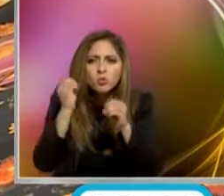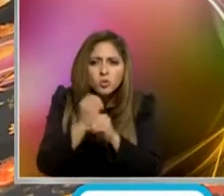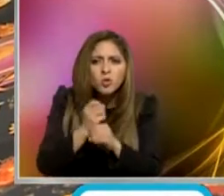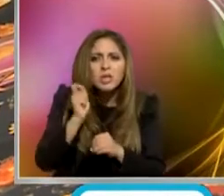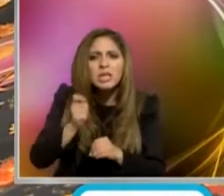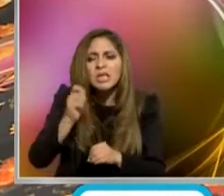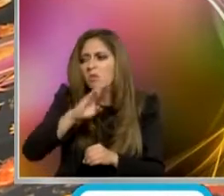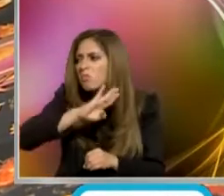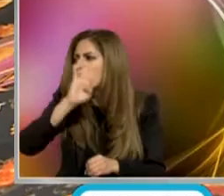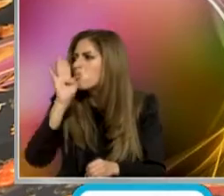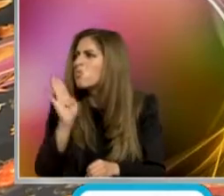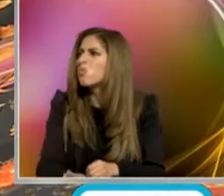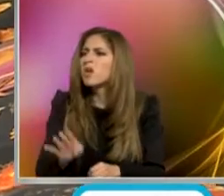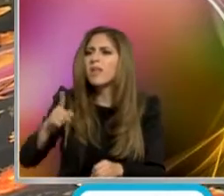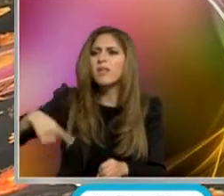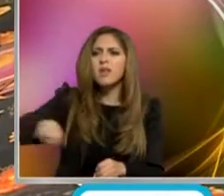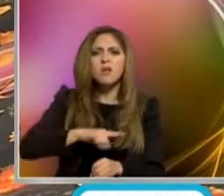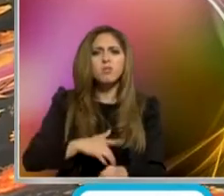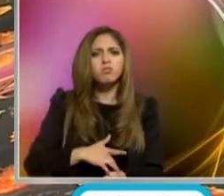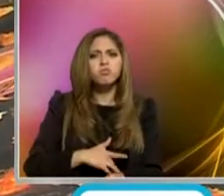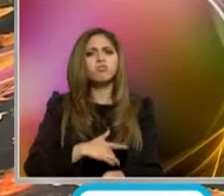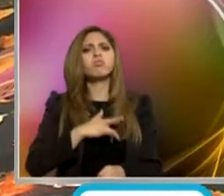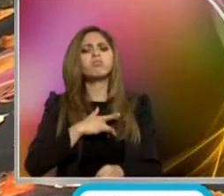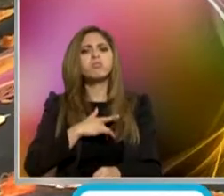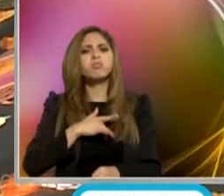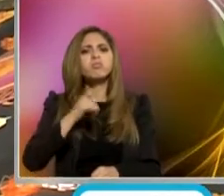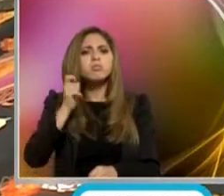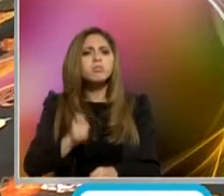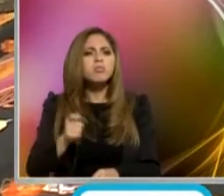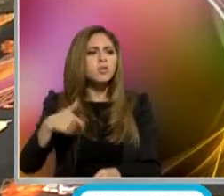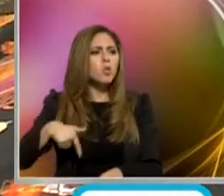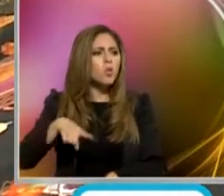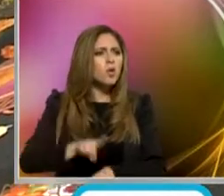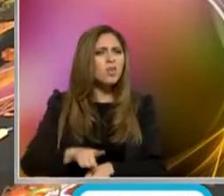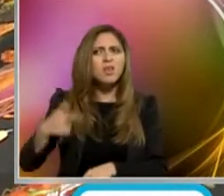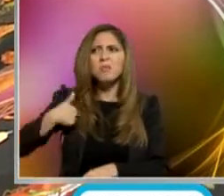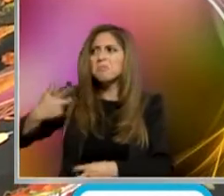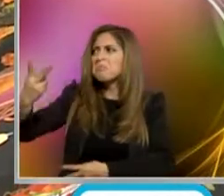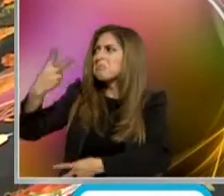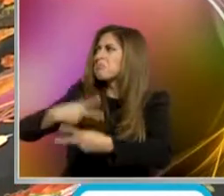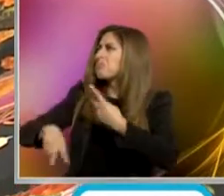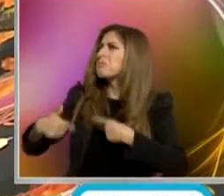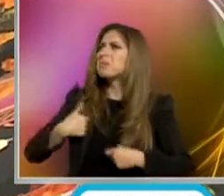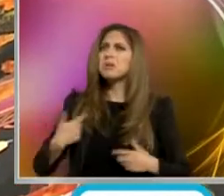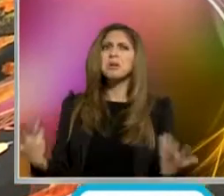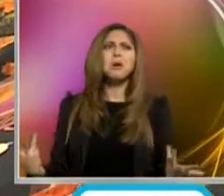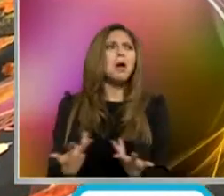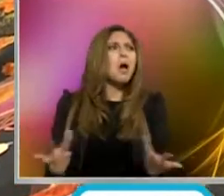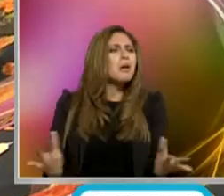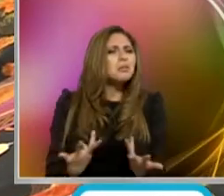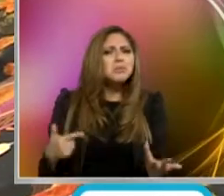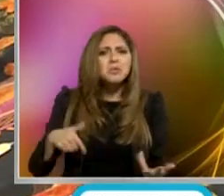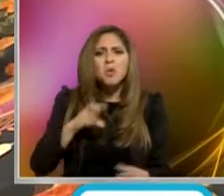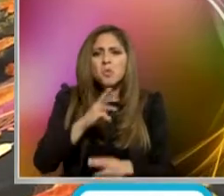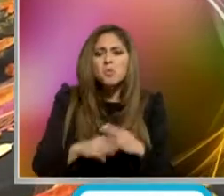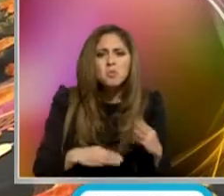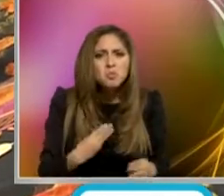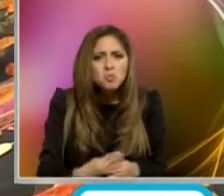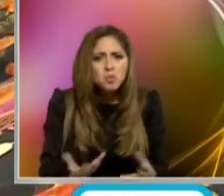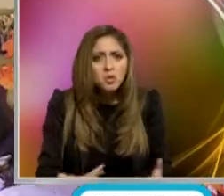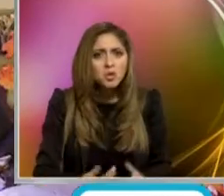con la muerte, y esa pregunta permanente que es: ¿qué venimos a hacer a este planeta? ¿Qué venimos a hacer a este mundo? Hay Te mucho